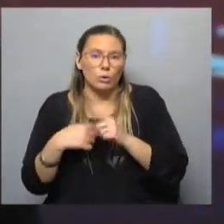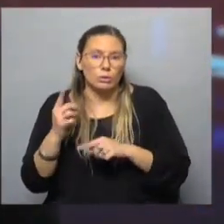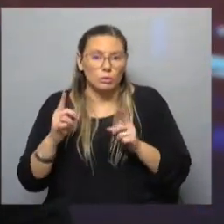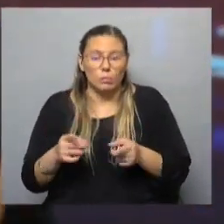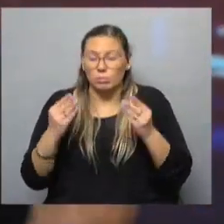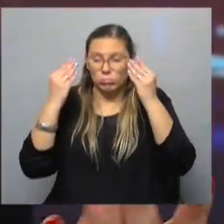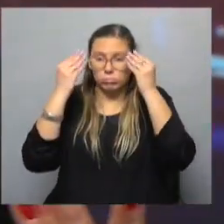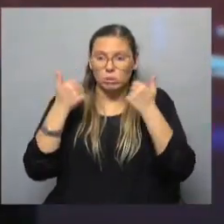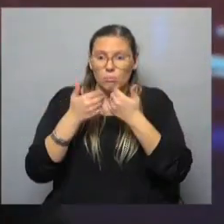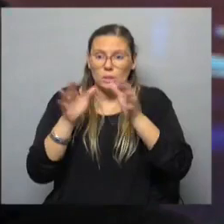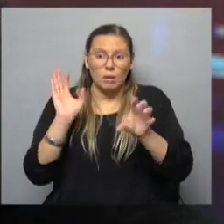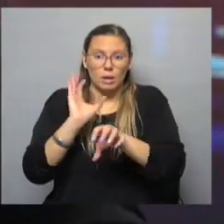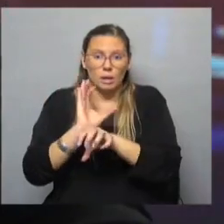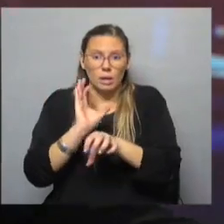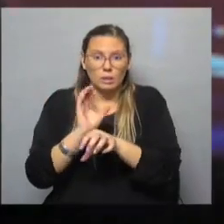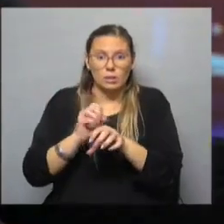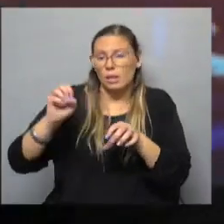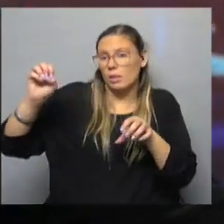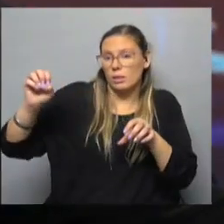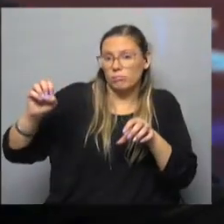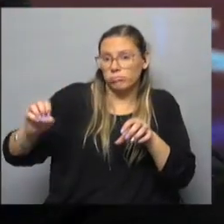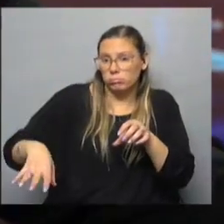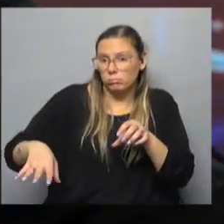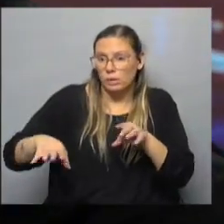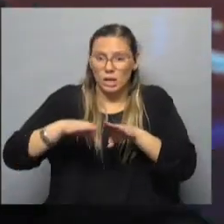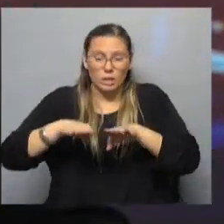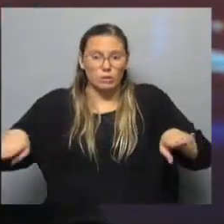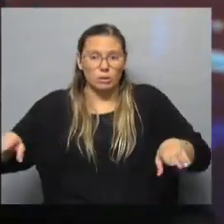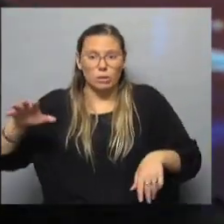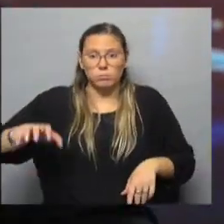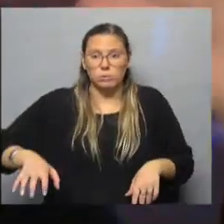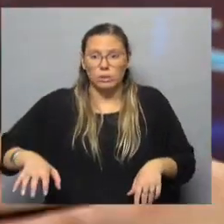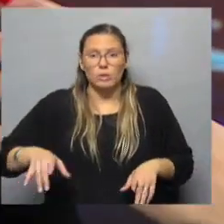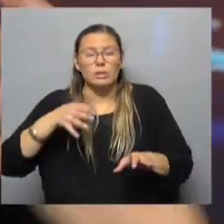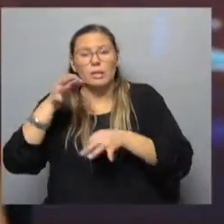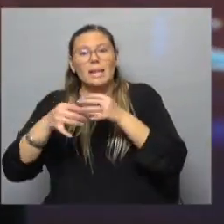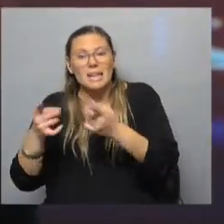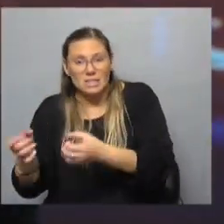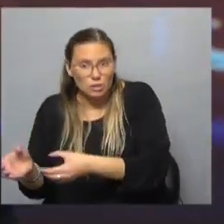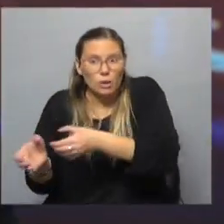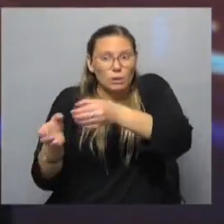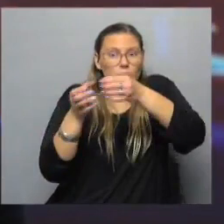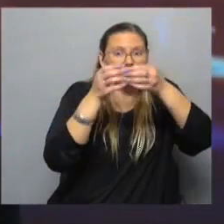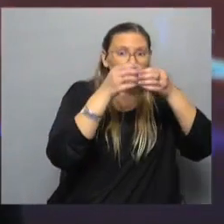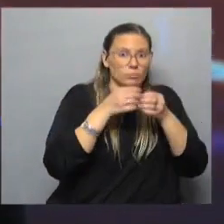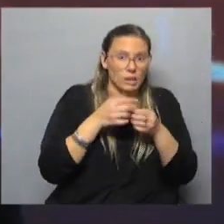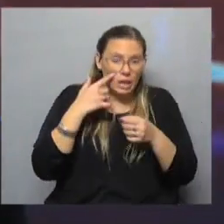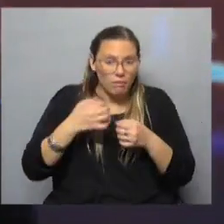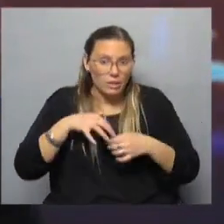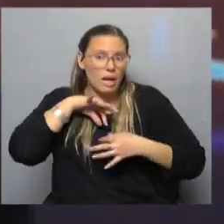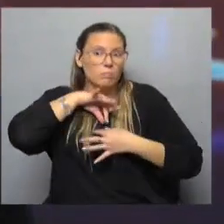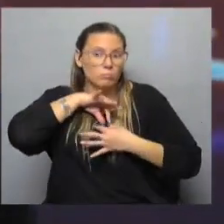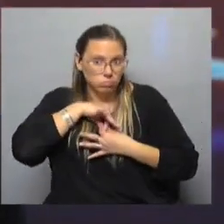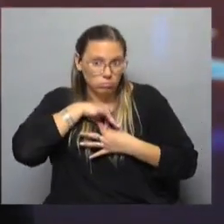se olvidaban. Empezaban la clase y lo dejaban en el escritorio. Y claro, yo les tenía que explicar, no, necesito que te lo